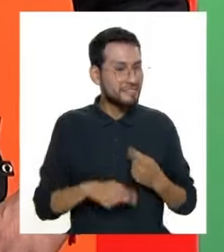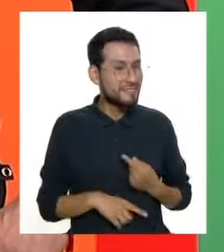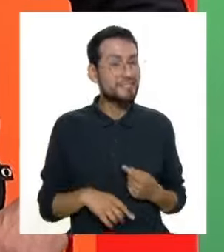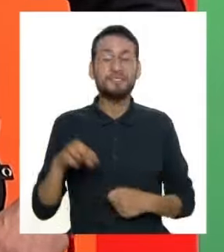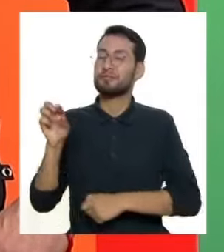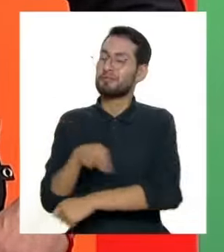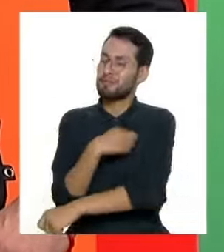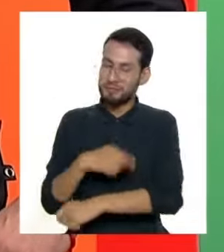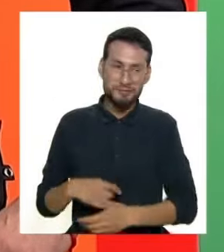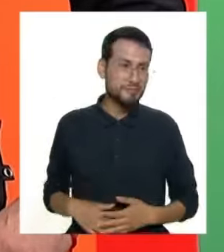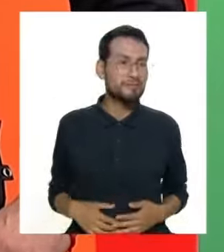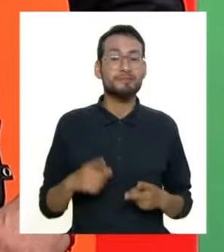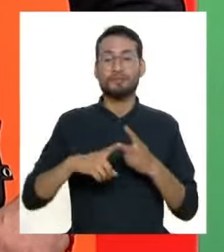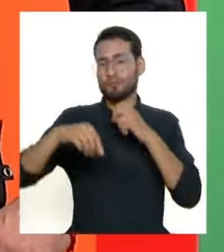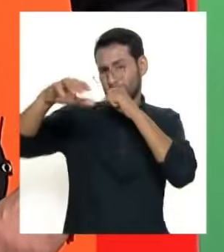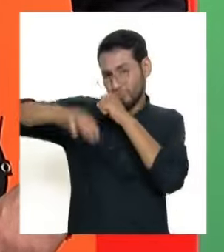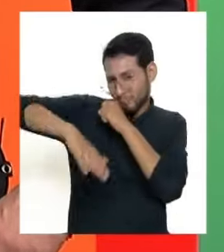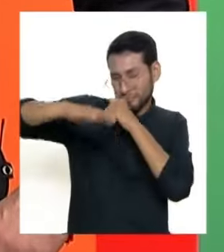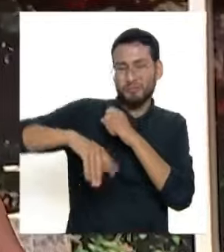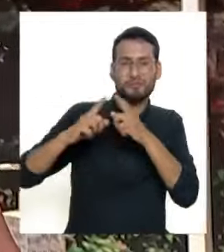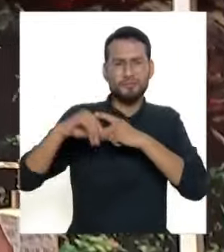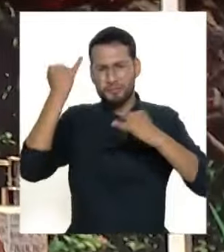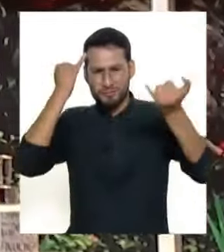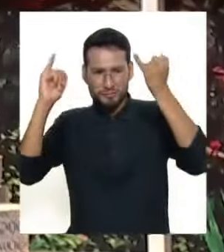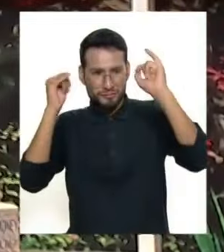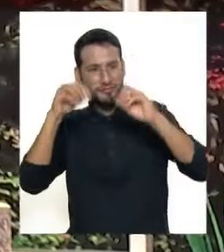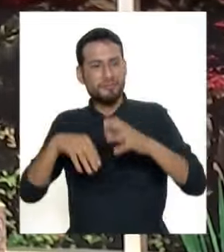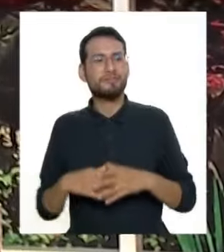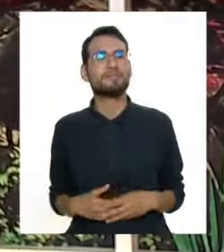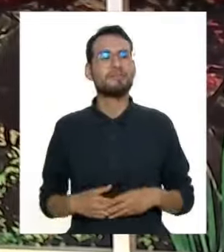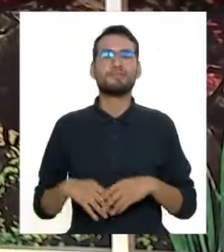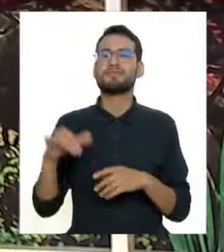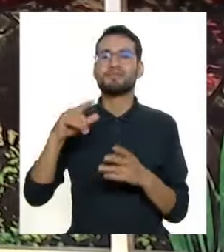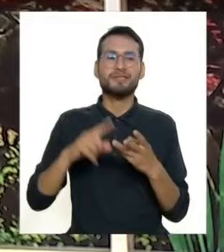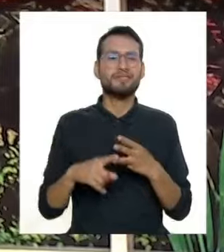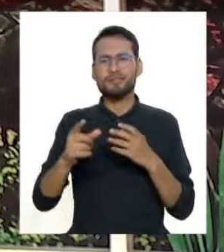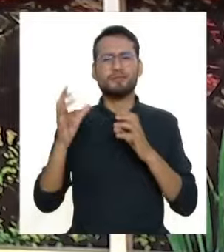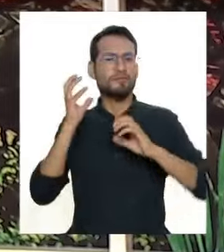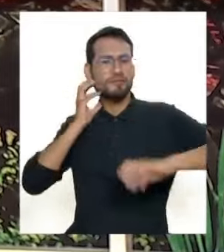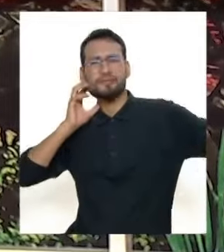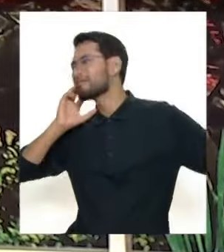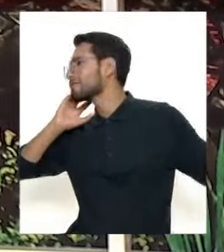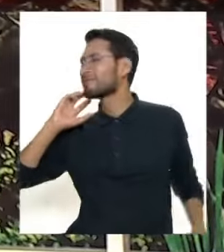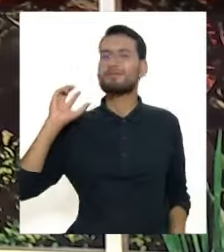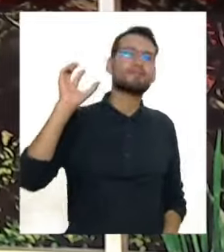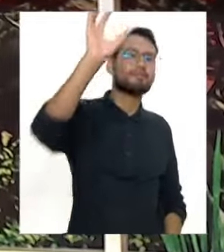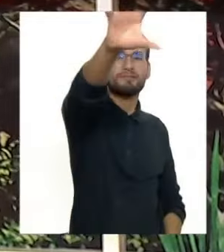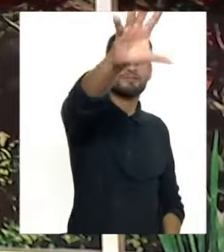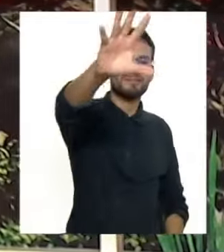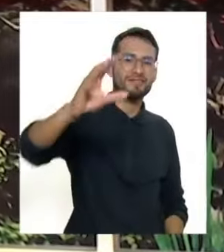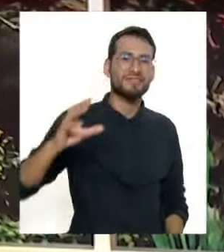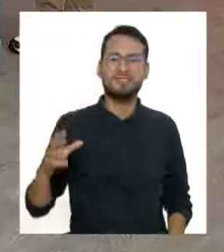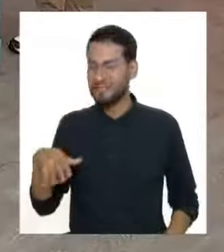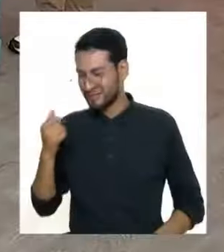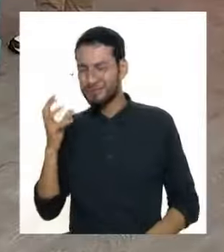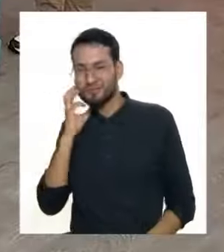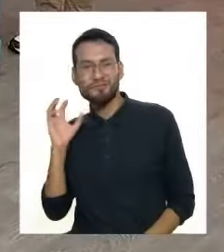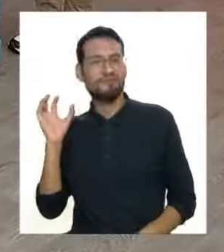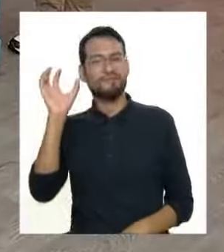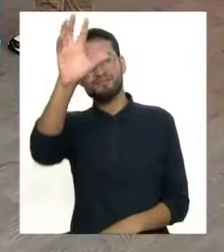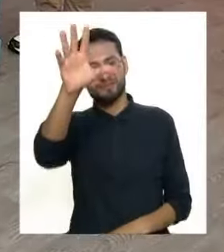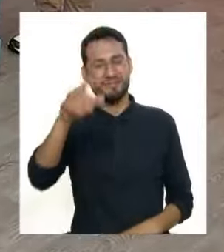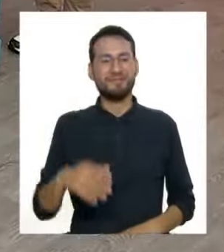poeta. Poeta, rapero, improvisador. Lanzador. ¿Qué más? Lanzador. No, de bala. De bala. De bala, no de